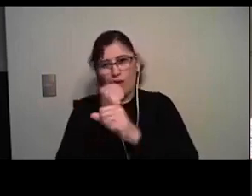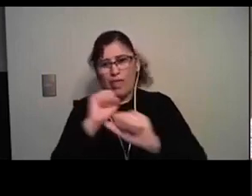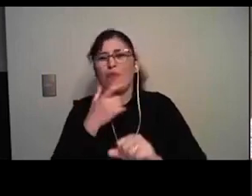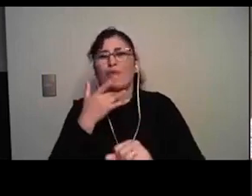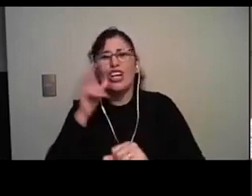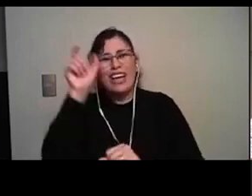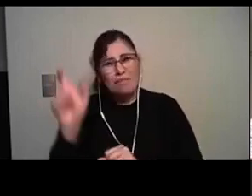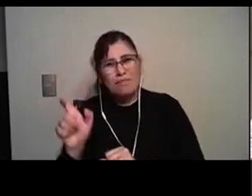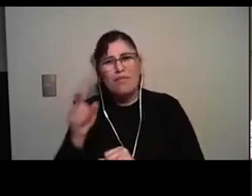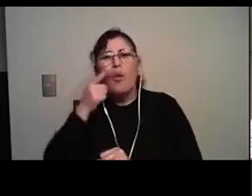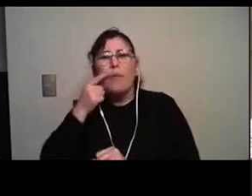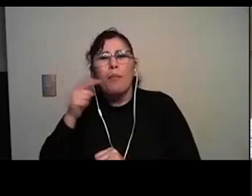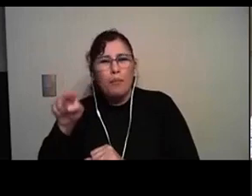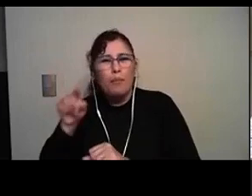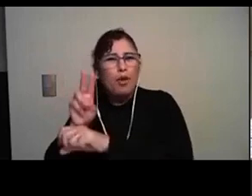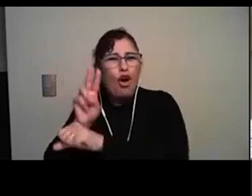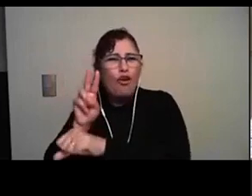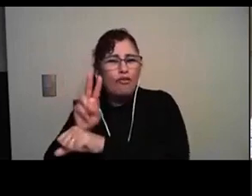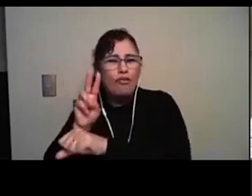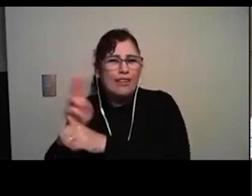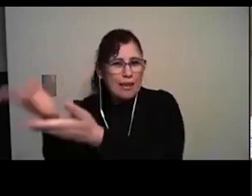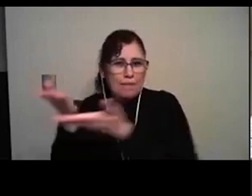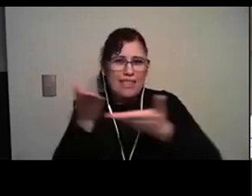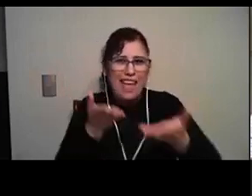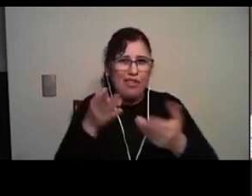va a hablar algunos temas, ¿de acuerdo?